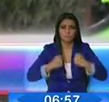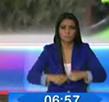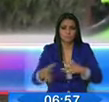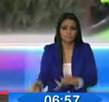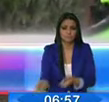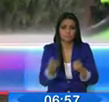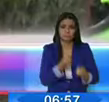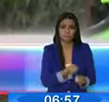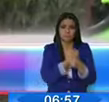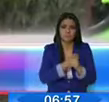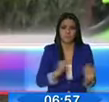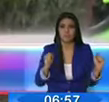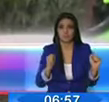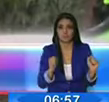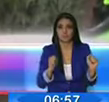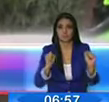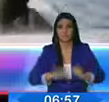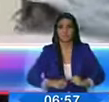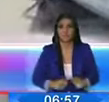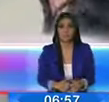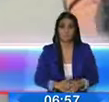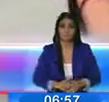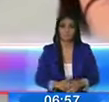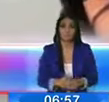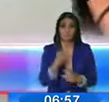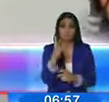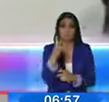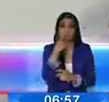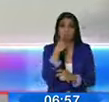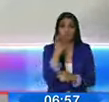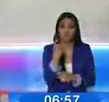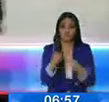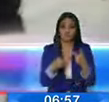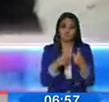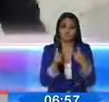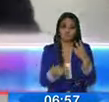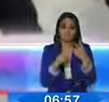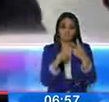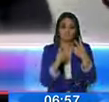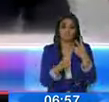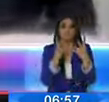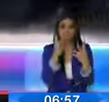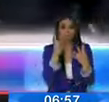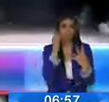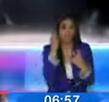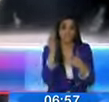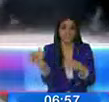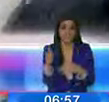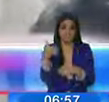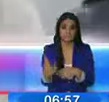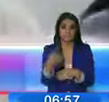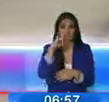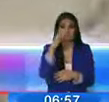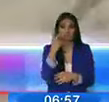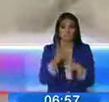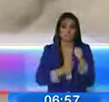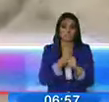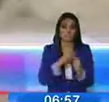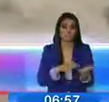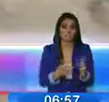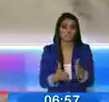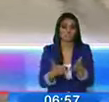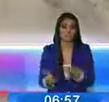inmediatamente socorrer a las víctimas dos hombres igual número de mujeres además de un menor de 12 años perdieron la vida siete